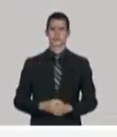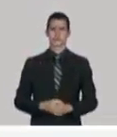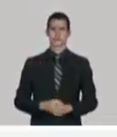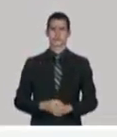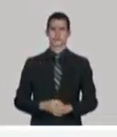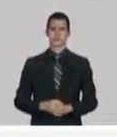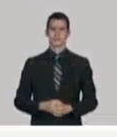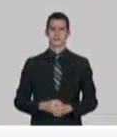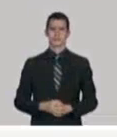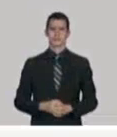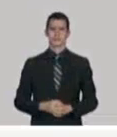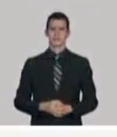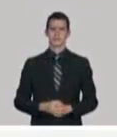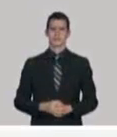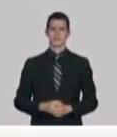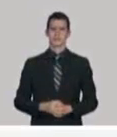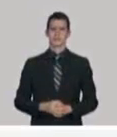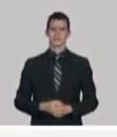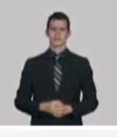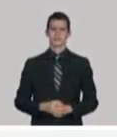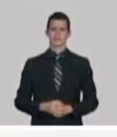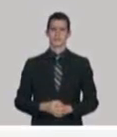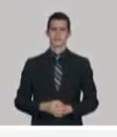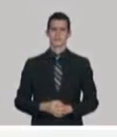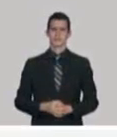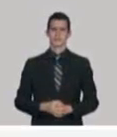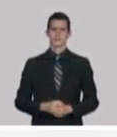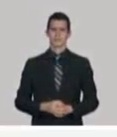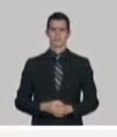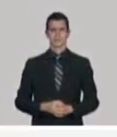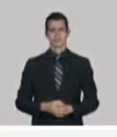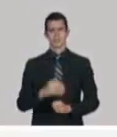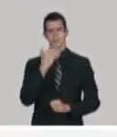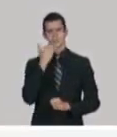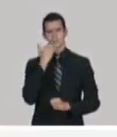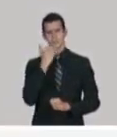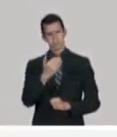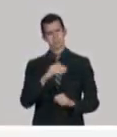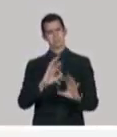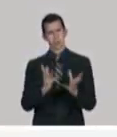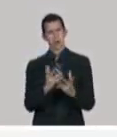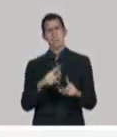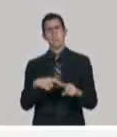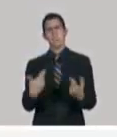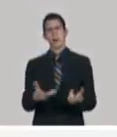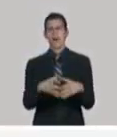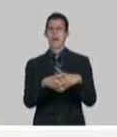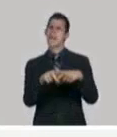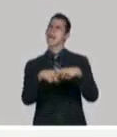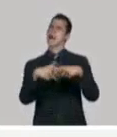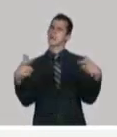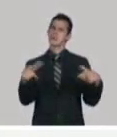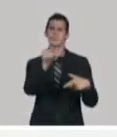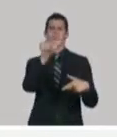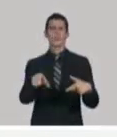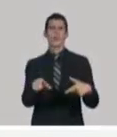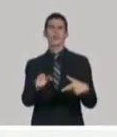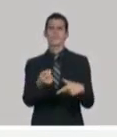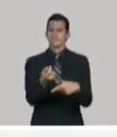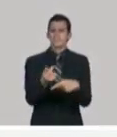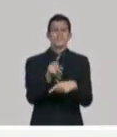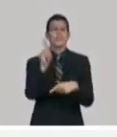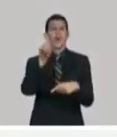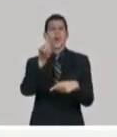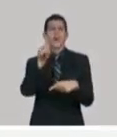con una herencia muy buena decirlo casi el 98 por ciento de los individuos que comenzaron el ensayo terminaron con sus tres dosis de vacuna